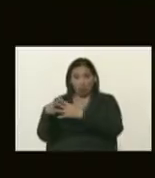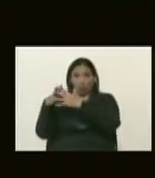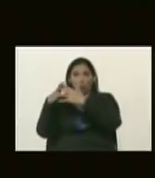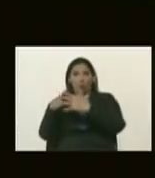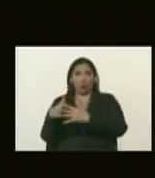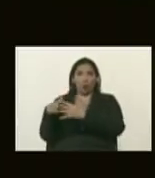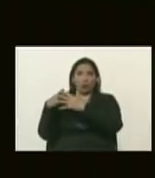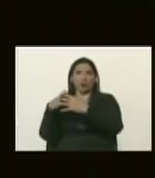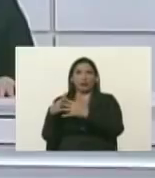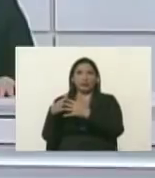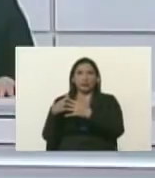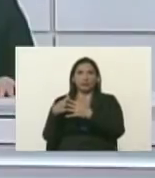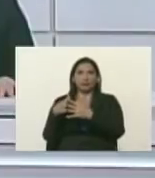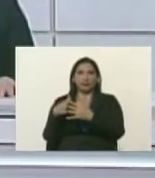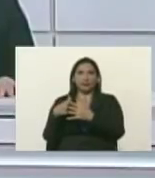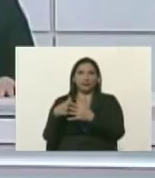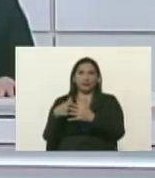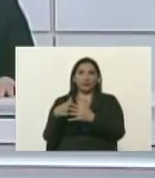de Norteamérica.